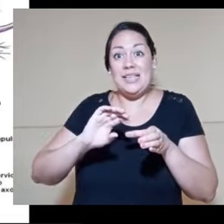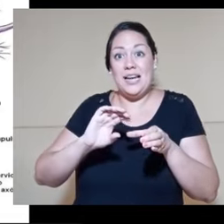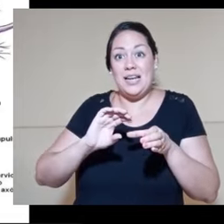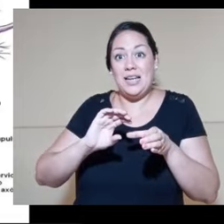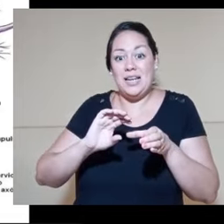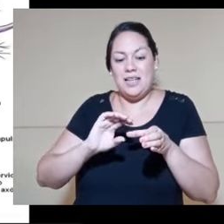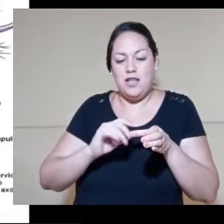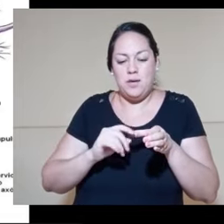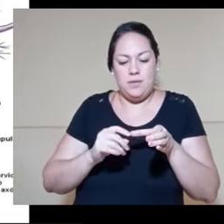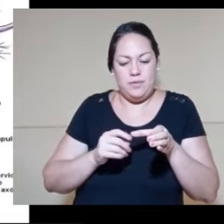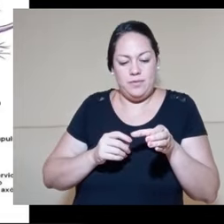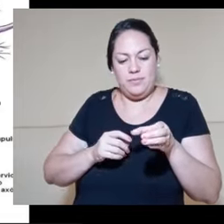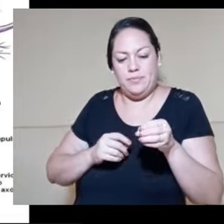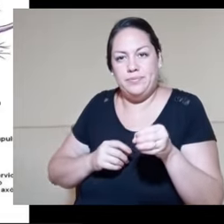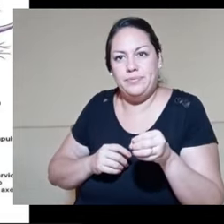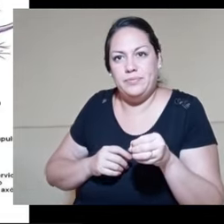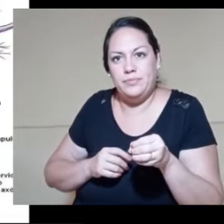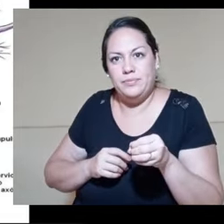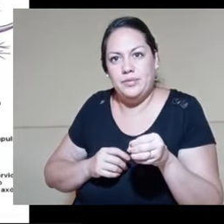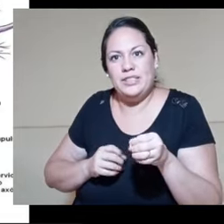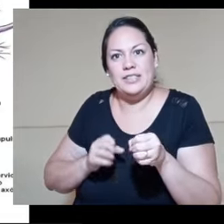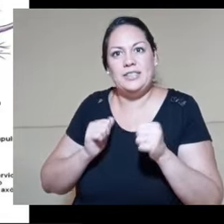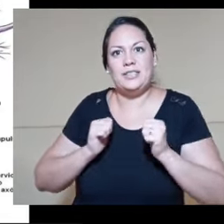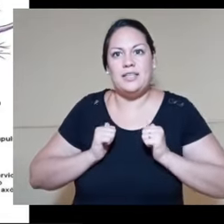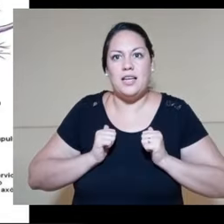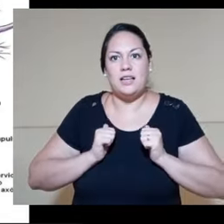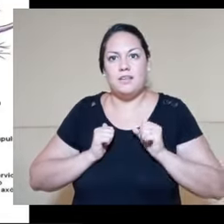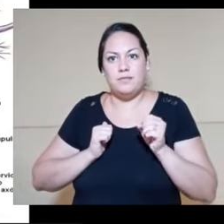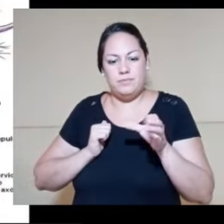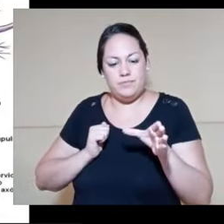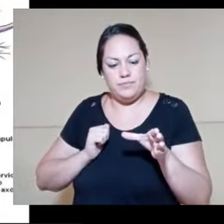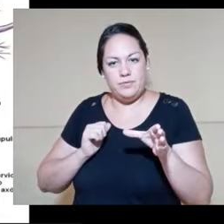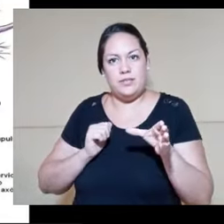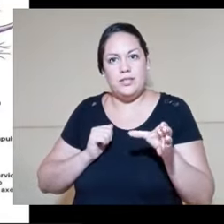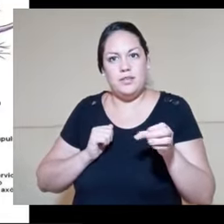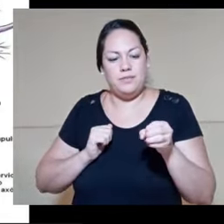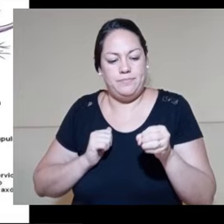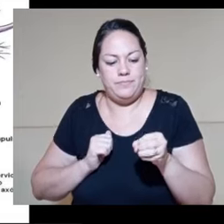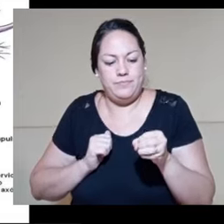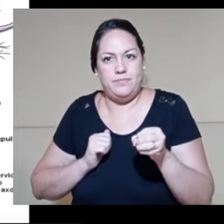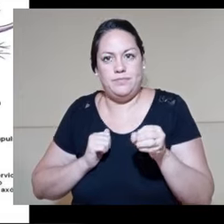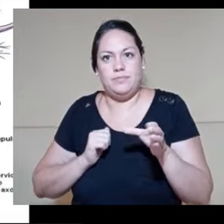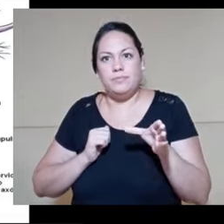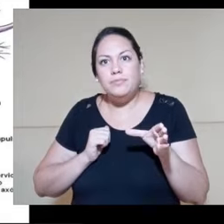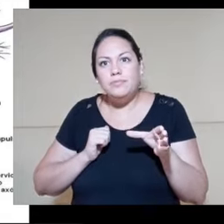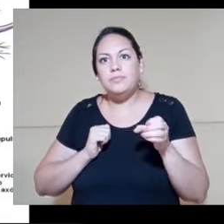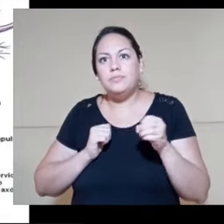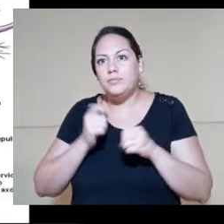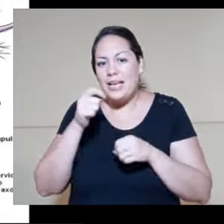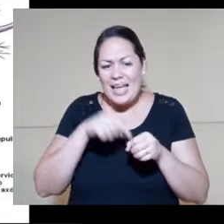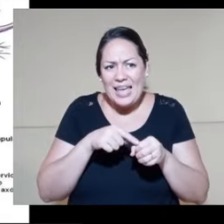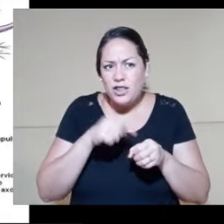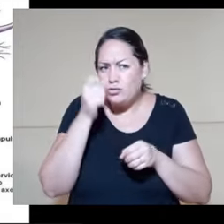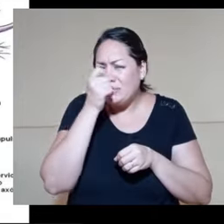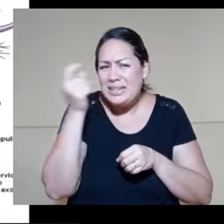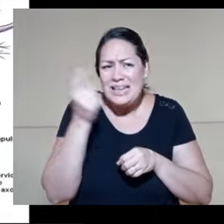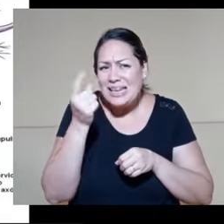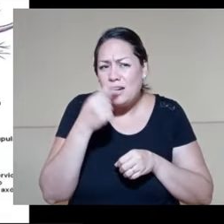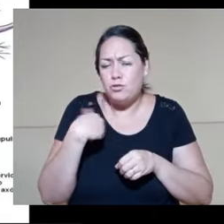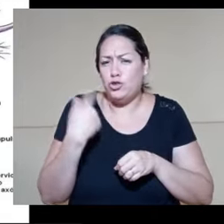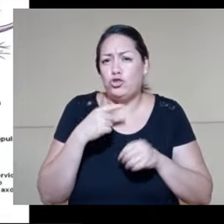repolarizó en el mismo momento. Nosotros estamos estudiándolo como si fuera una foto para poder entenderlo, pero